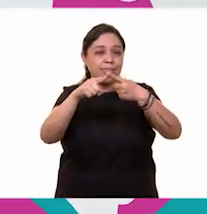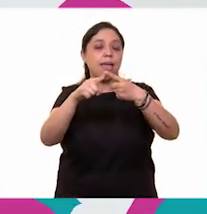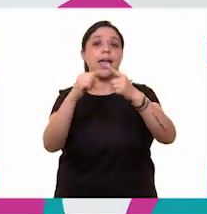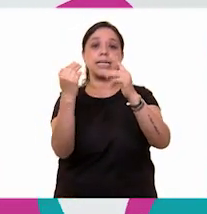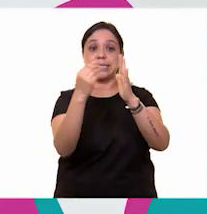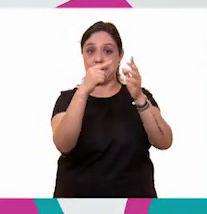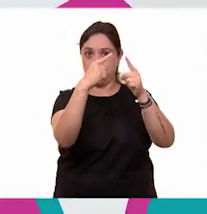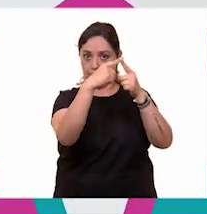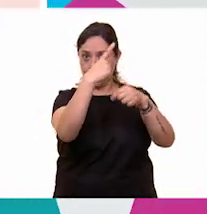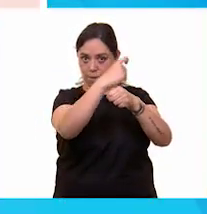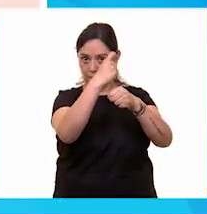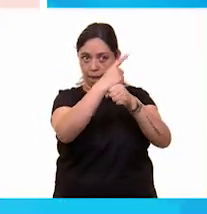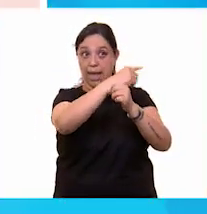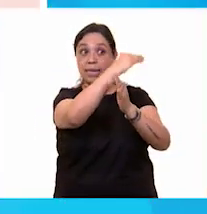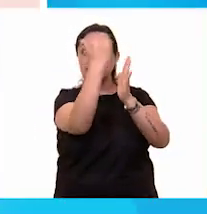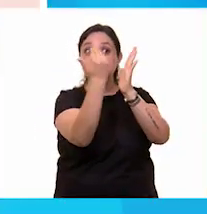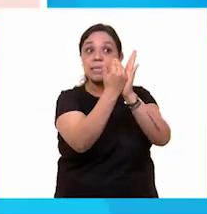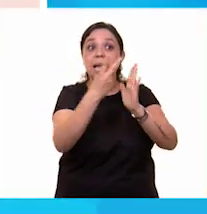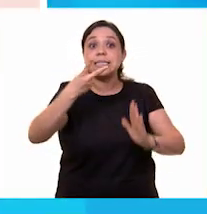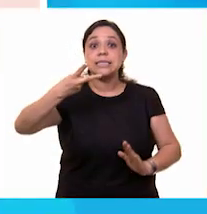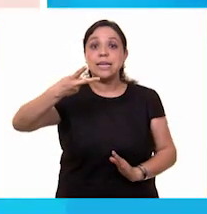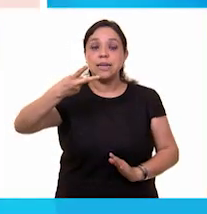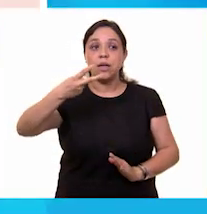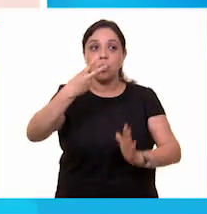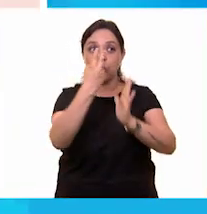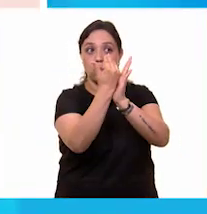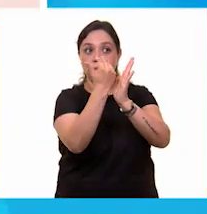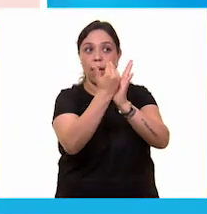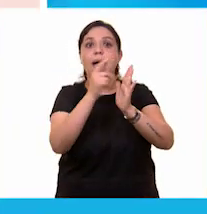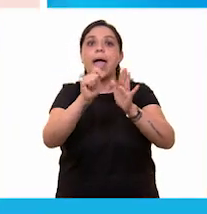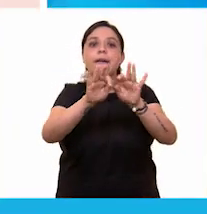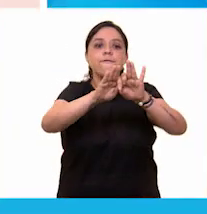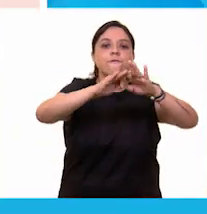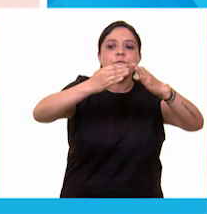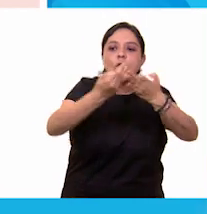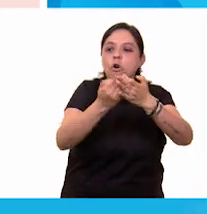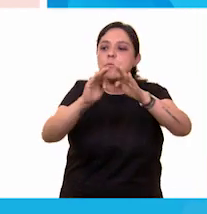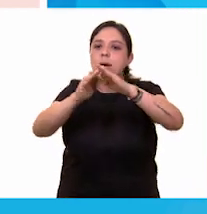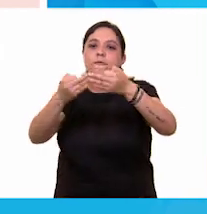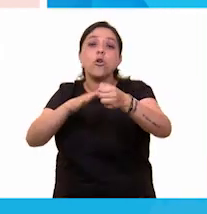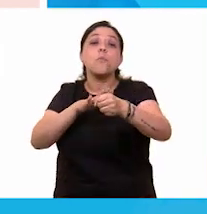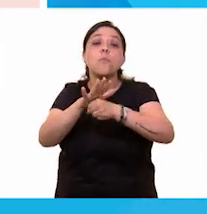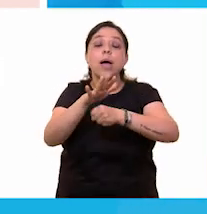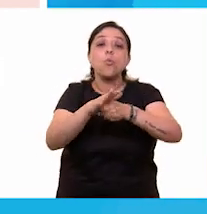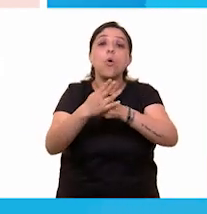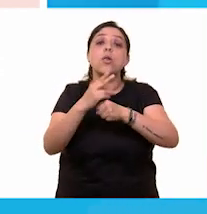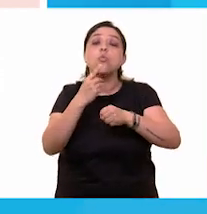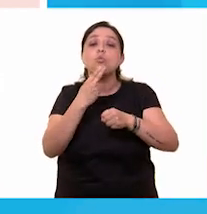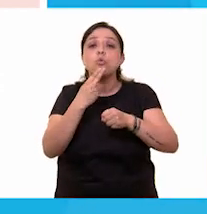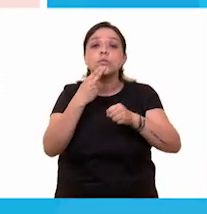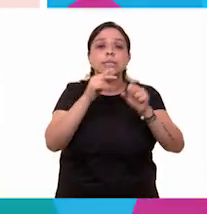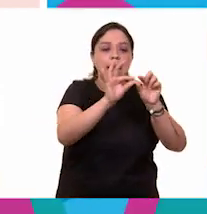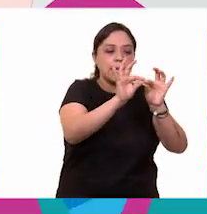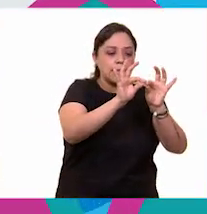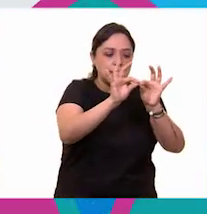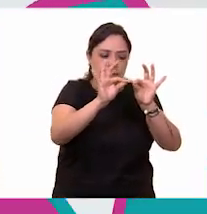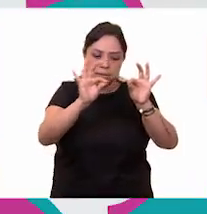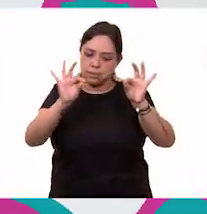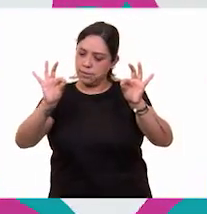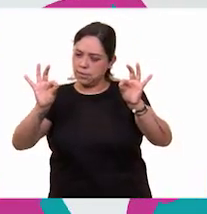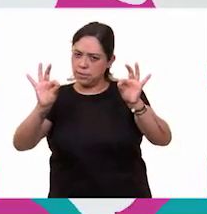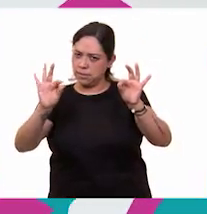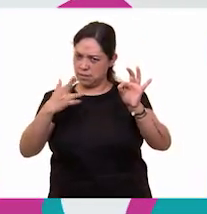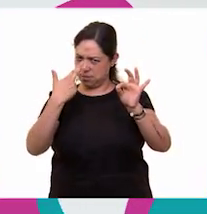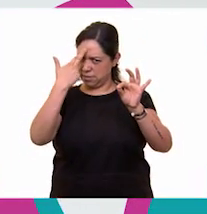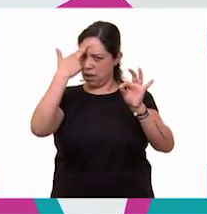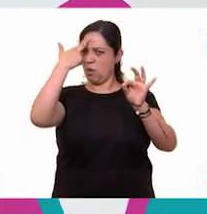Dice, figuras con lados rectos. ¿Ustedes en casa recuerdan alguna figura